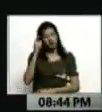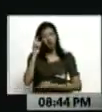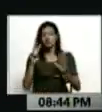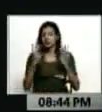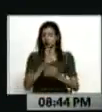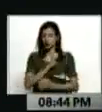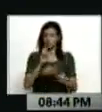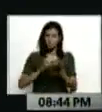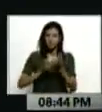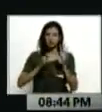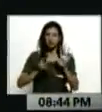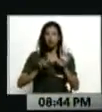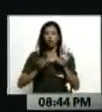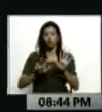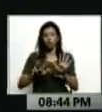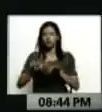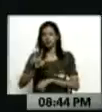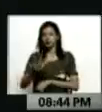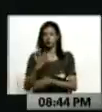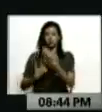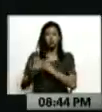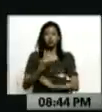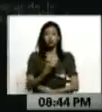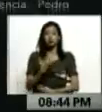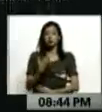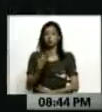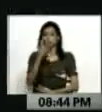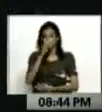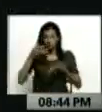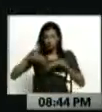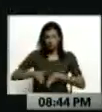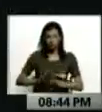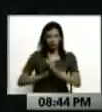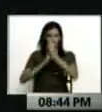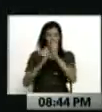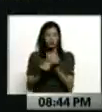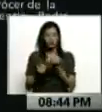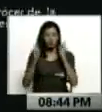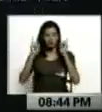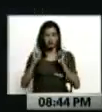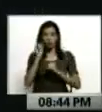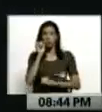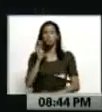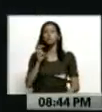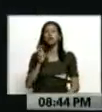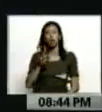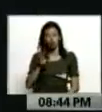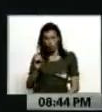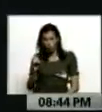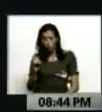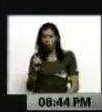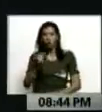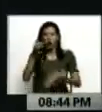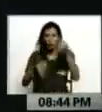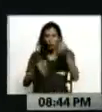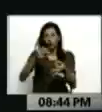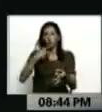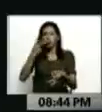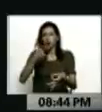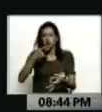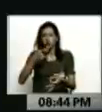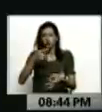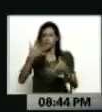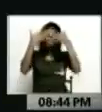miserable el 17 de enero de 1783 hace 234 años nace el próser de la independencia Pedro Wal